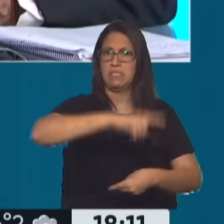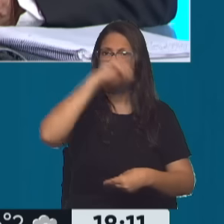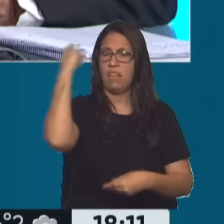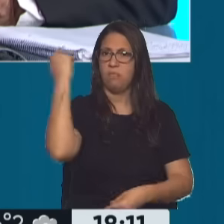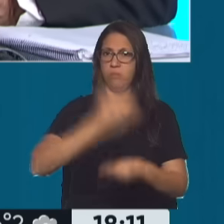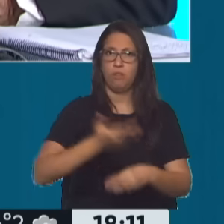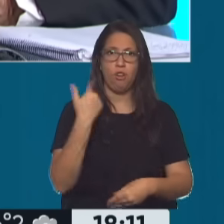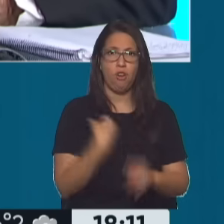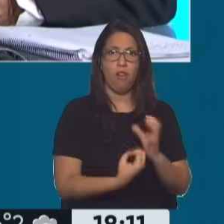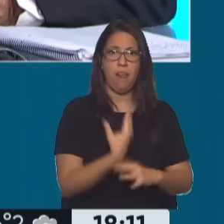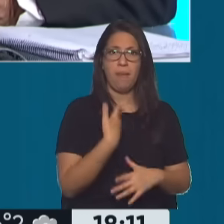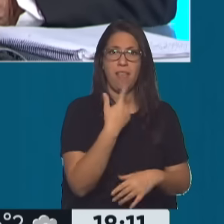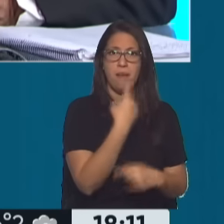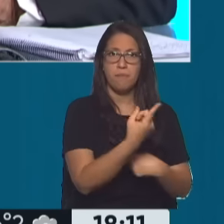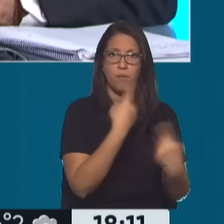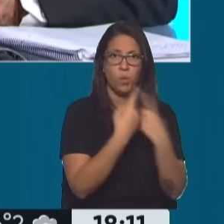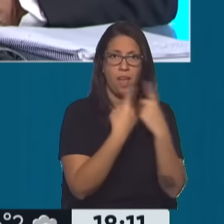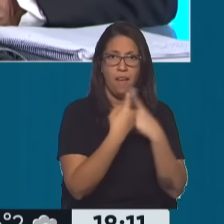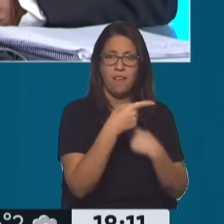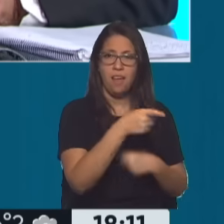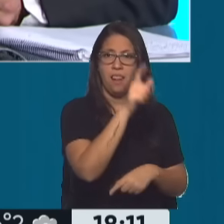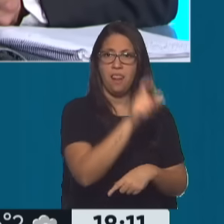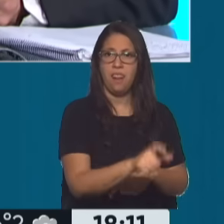mañana lo entrevistaban Guillermo Francos, el vocero